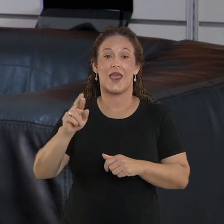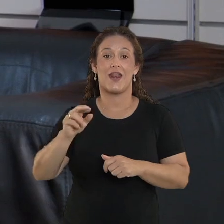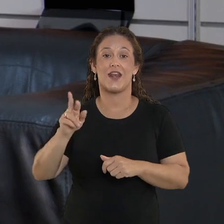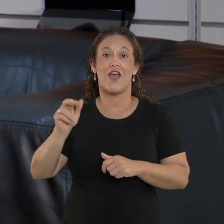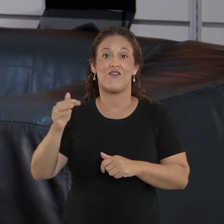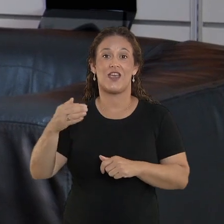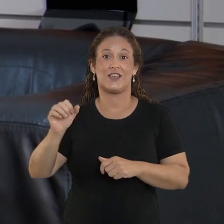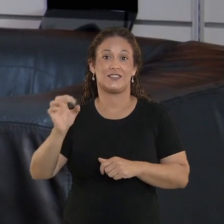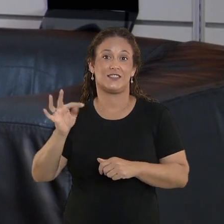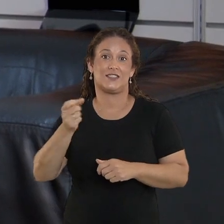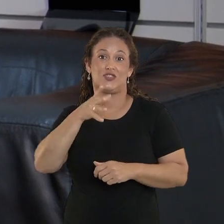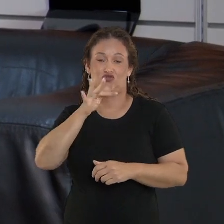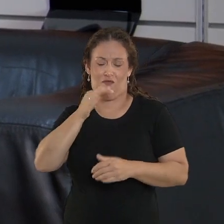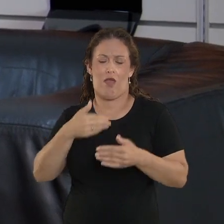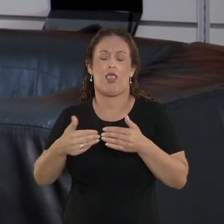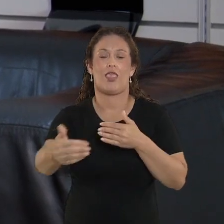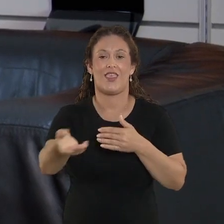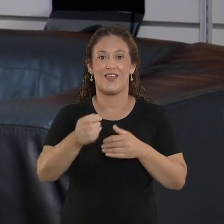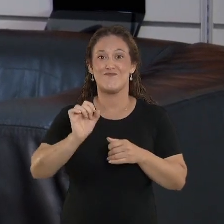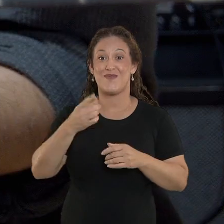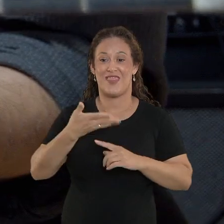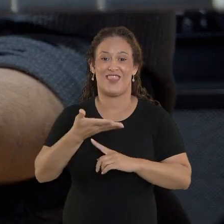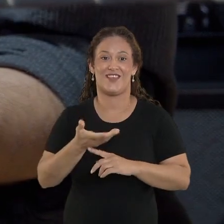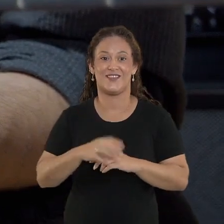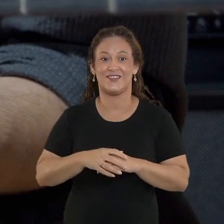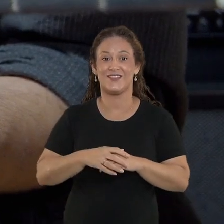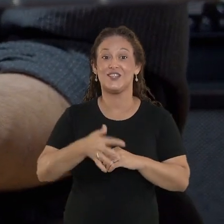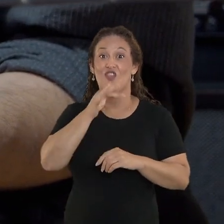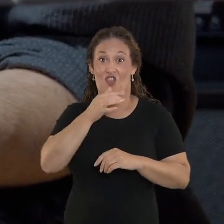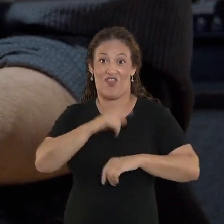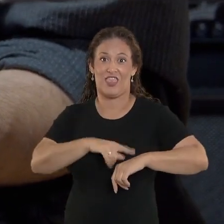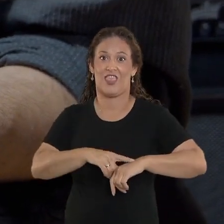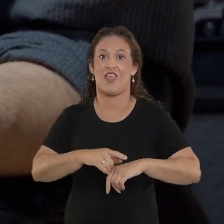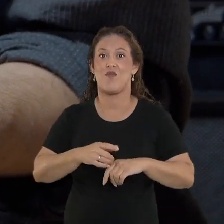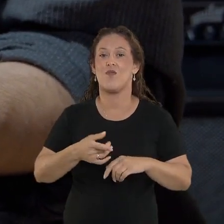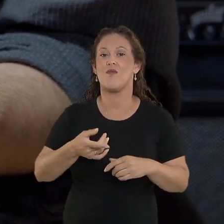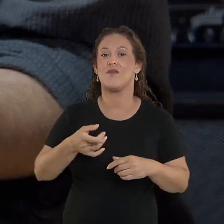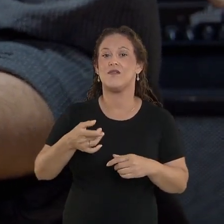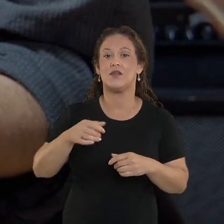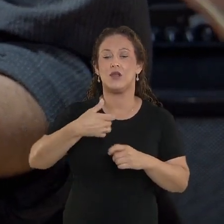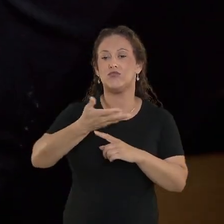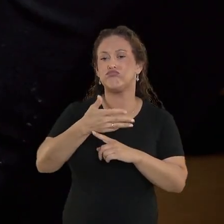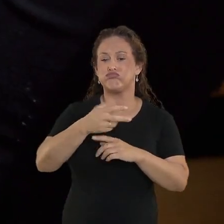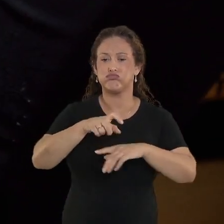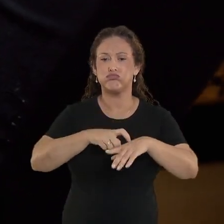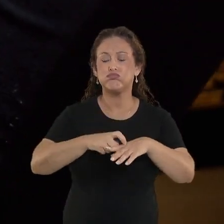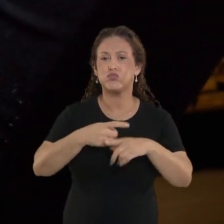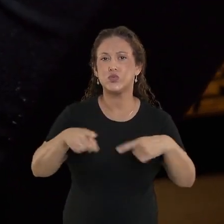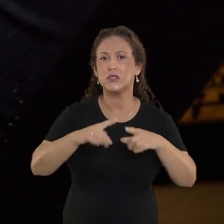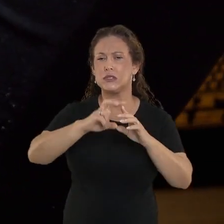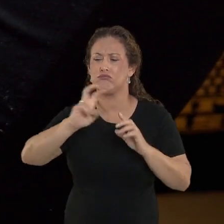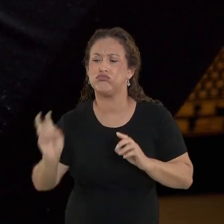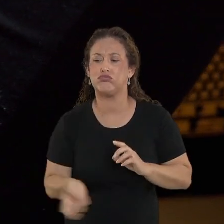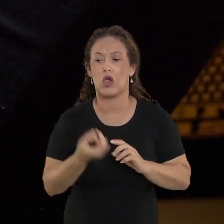Somos Macaca Radiata y Aún nos queda tiempo es nuestro primer disco. En Aún nos queda tiempo van a encontrar un disco con una gran